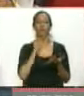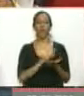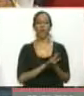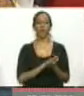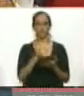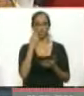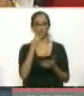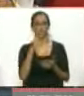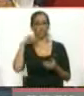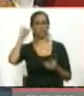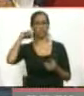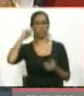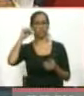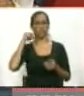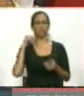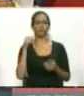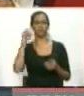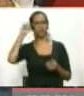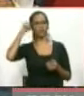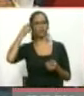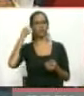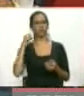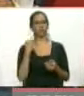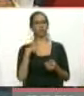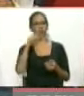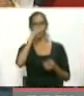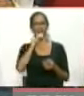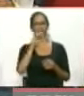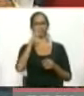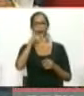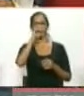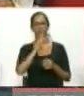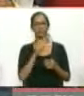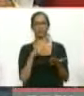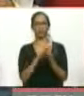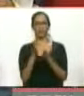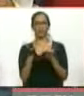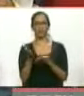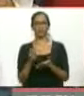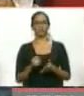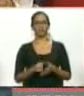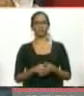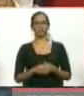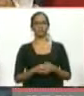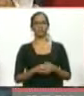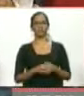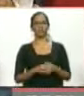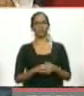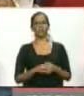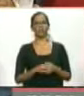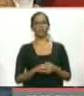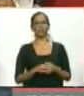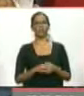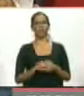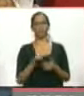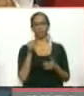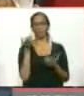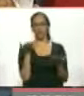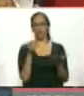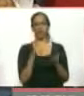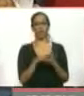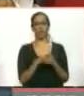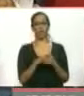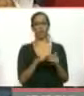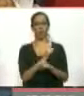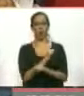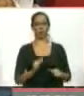ven en esos vídeos y yo me está recordando yo tenía como cinco años cuando pasó eso y el portugués que de abajo del